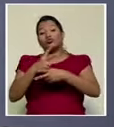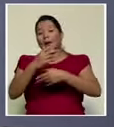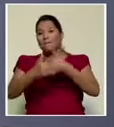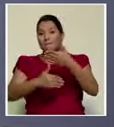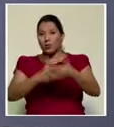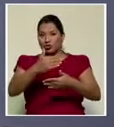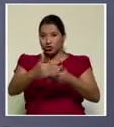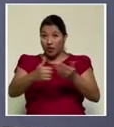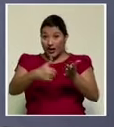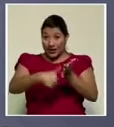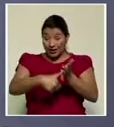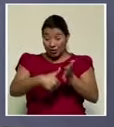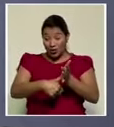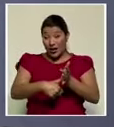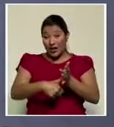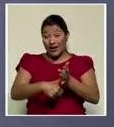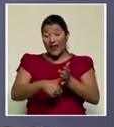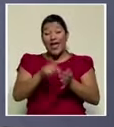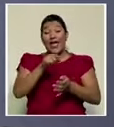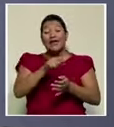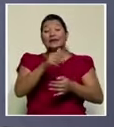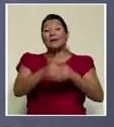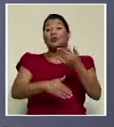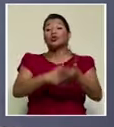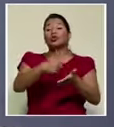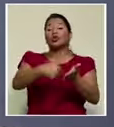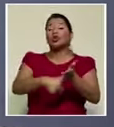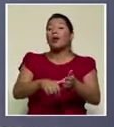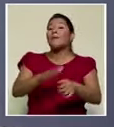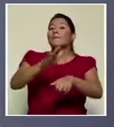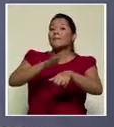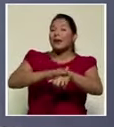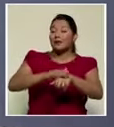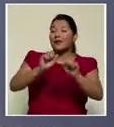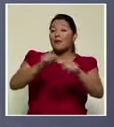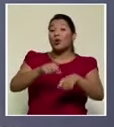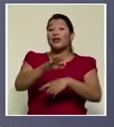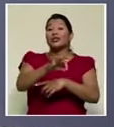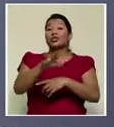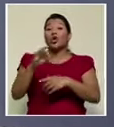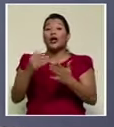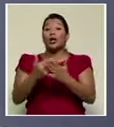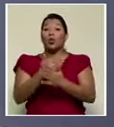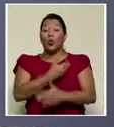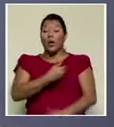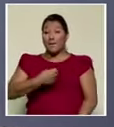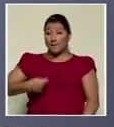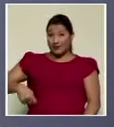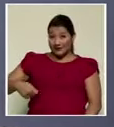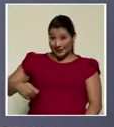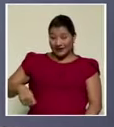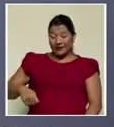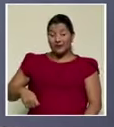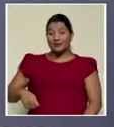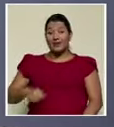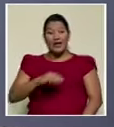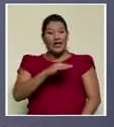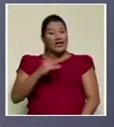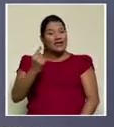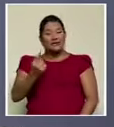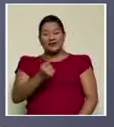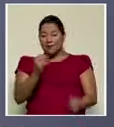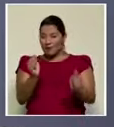electoral que va a conducir con la autoridad y con la serenidad de su prestigio y de su